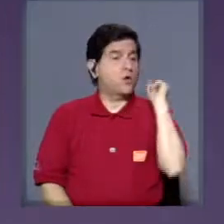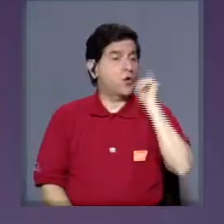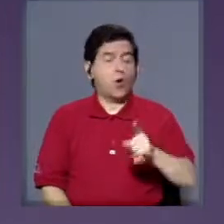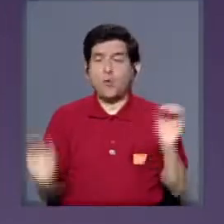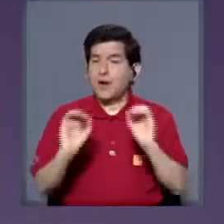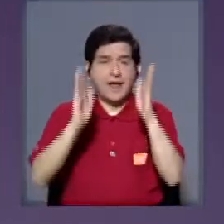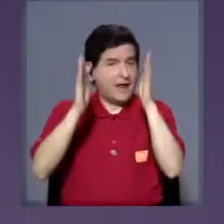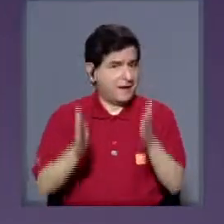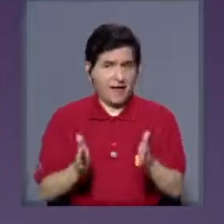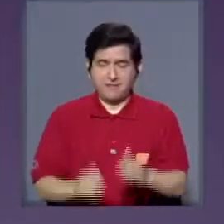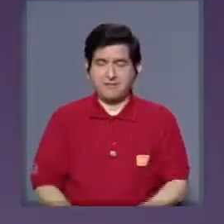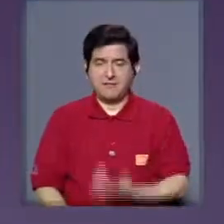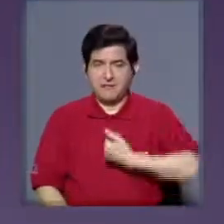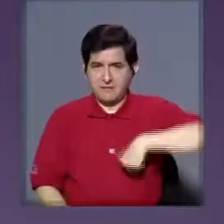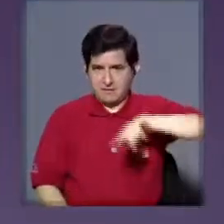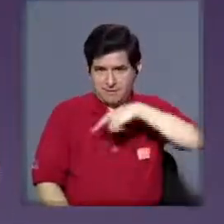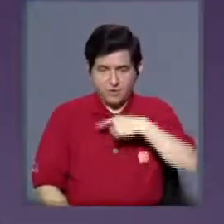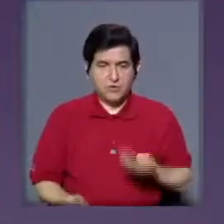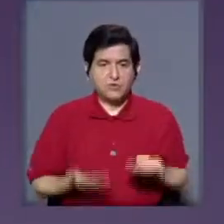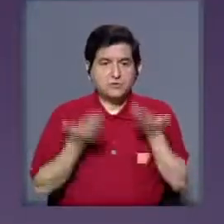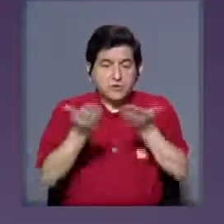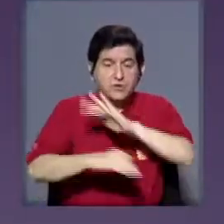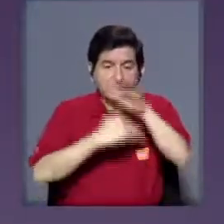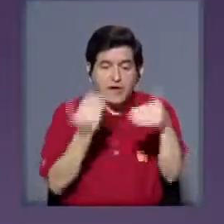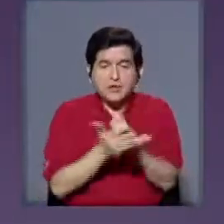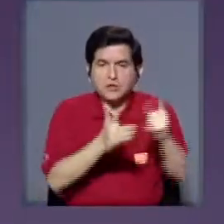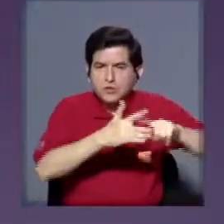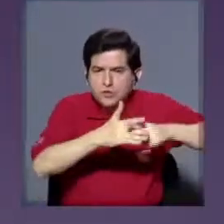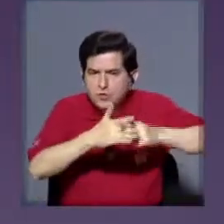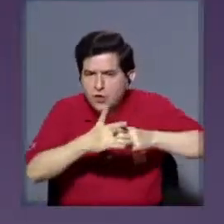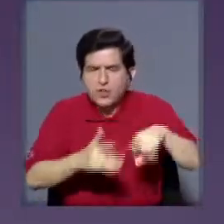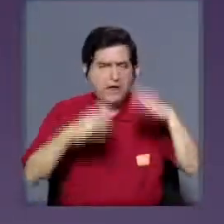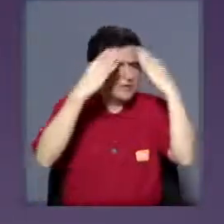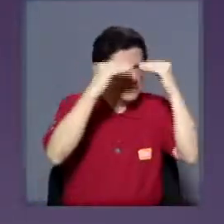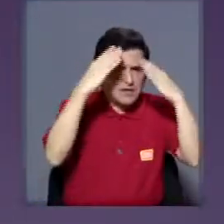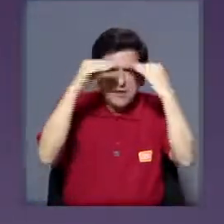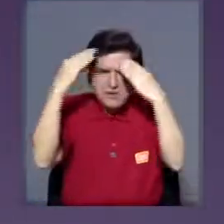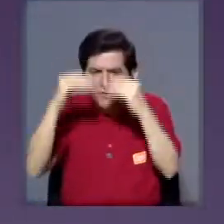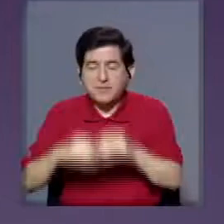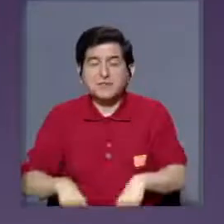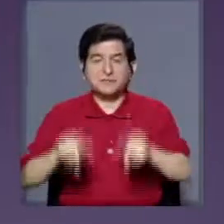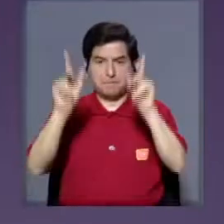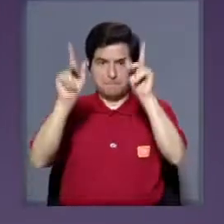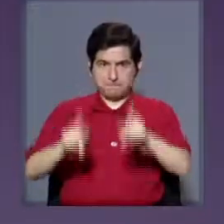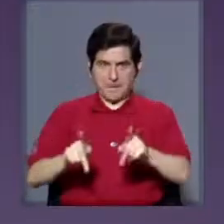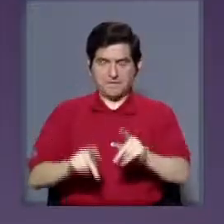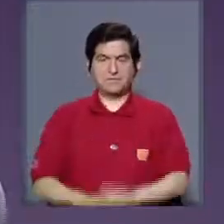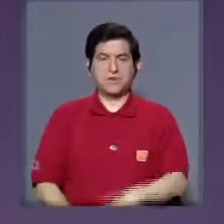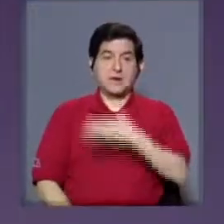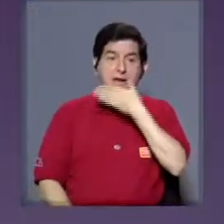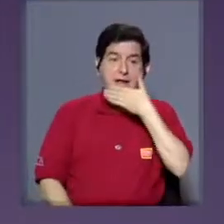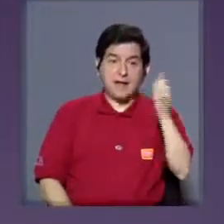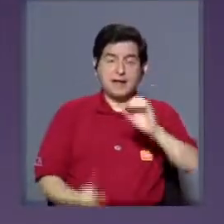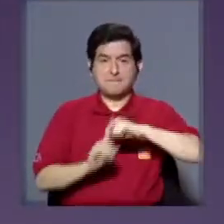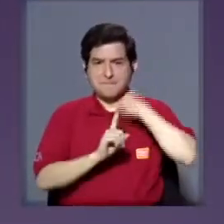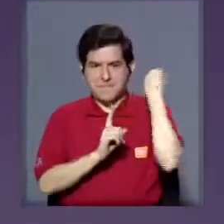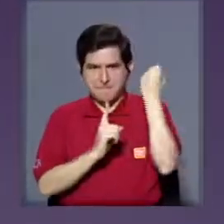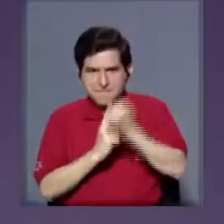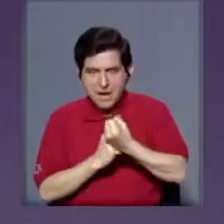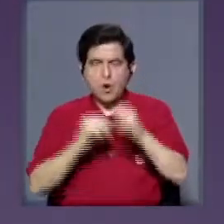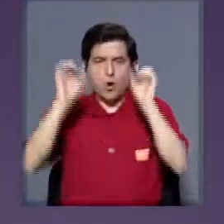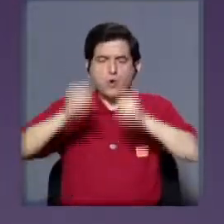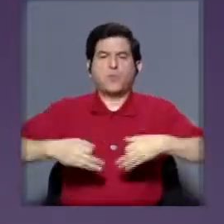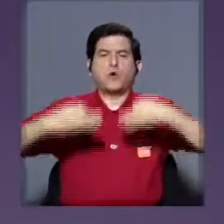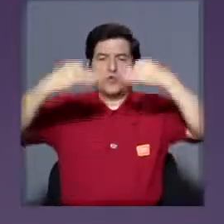a nadie justamente estamos dándole todas las herramientas y toda la información para que esa persona en la mejor de las condiciones